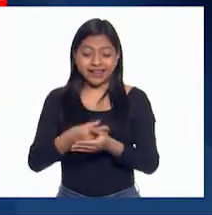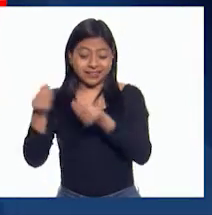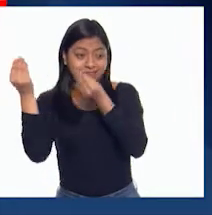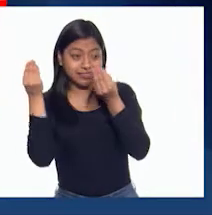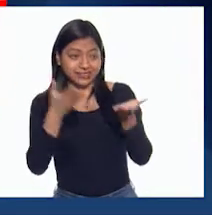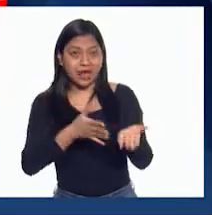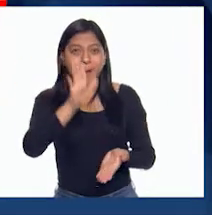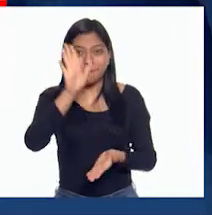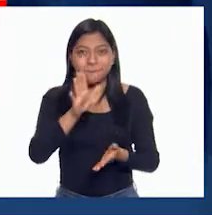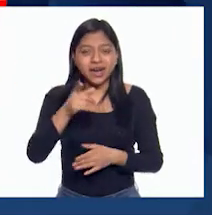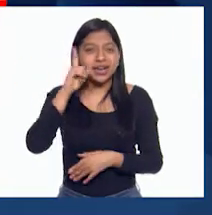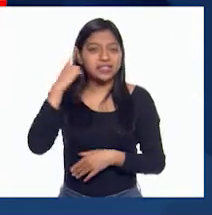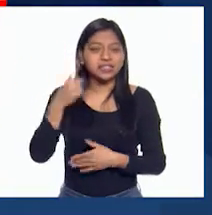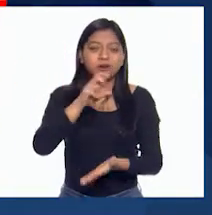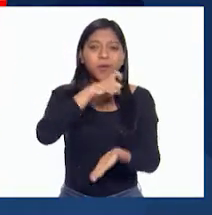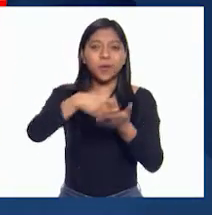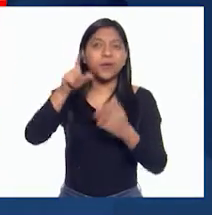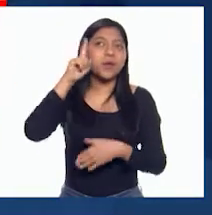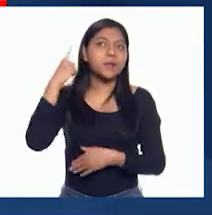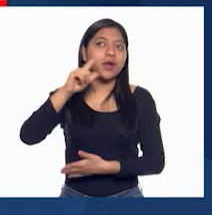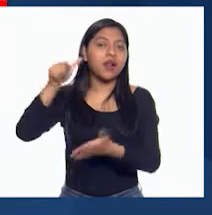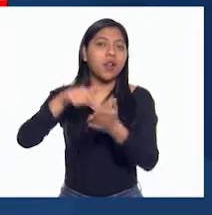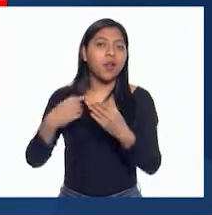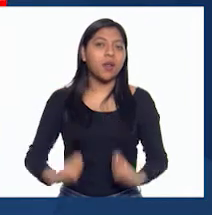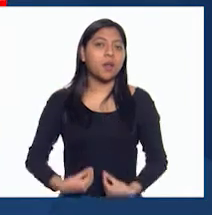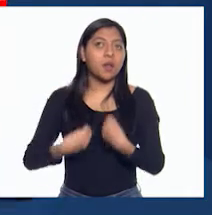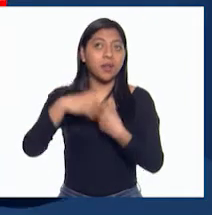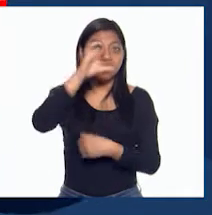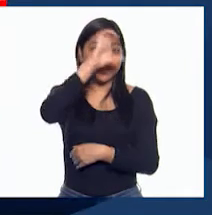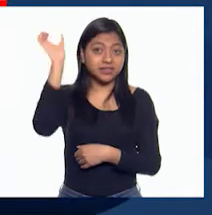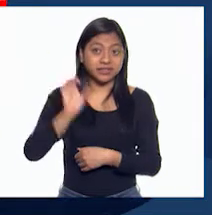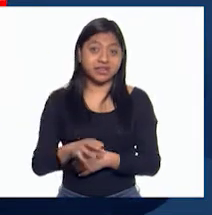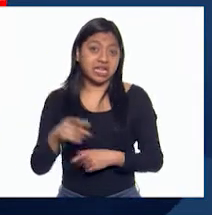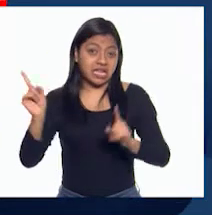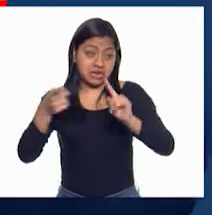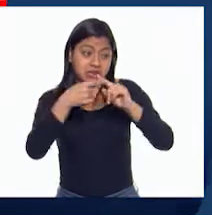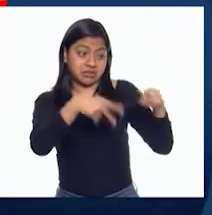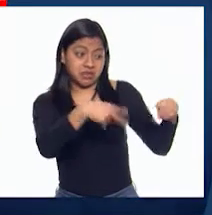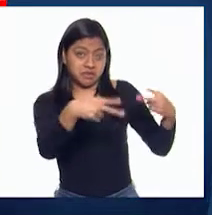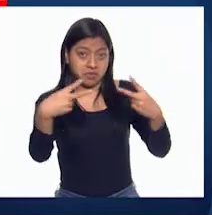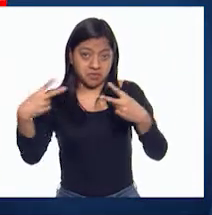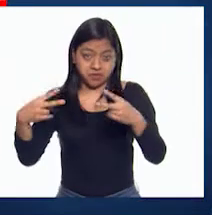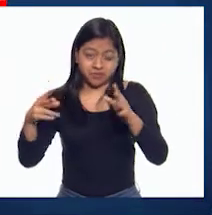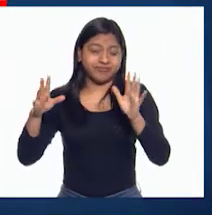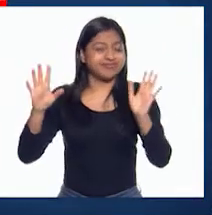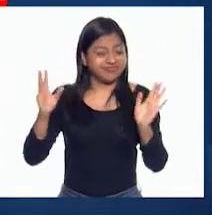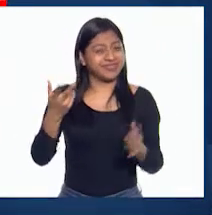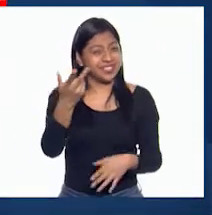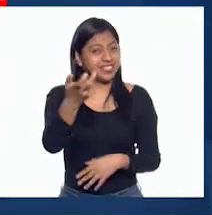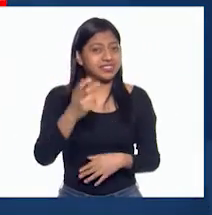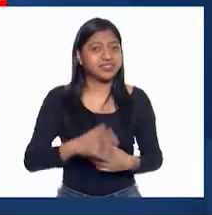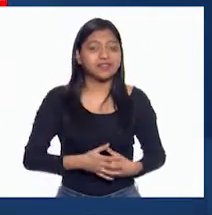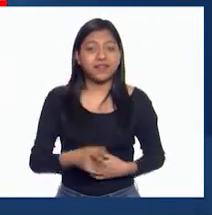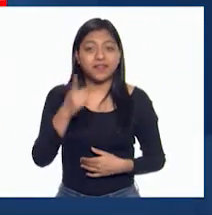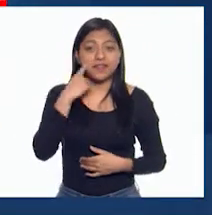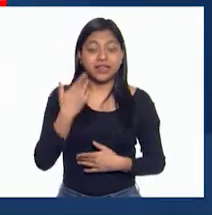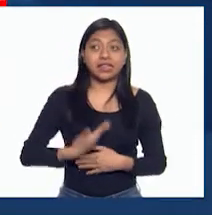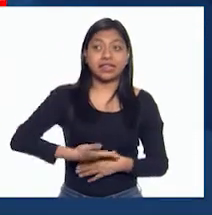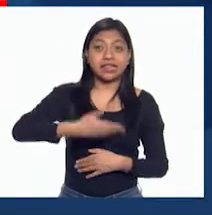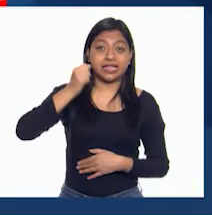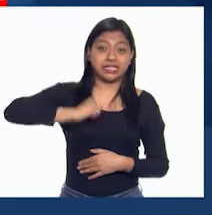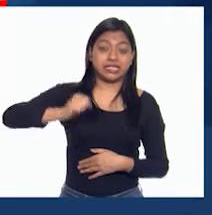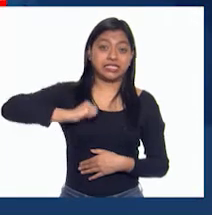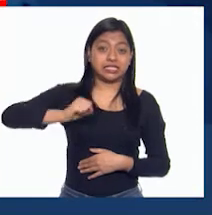como boletos directos al cielo que la iglesia le vendía a sus fieles? Sí, exactamente. Pues resulta que durante el